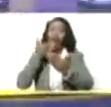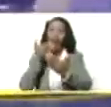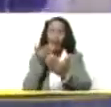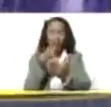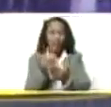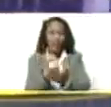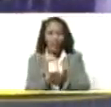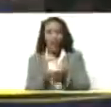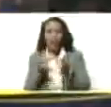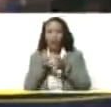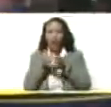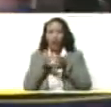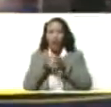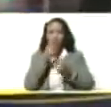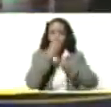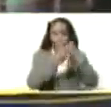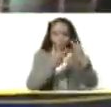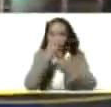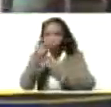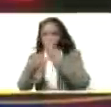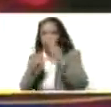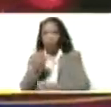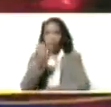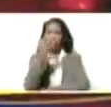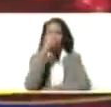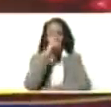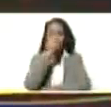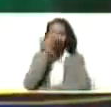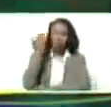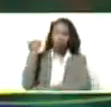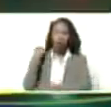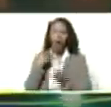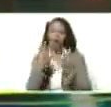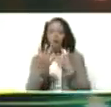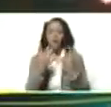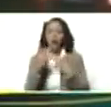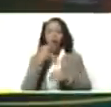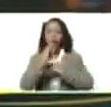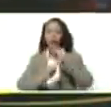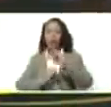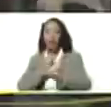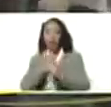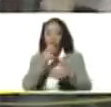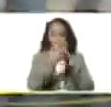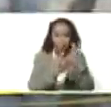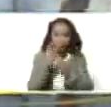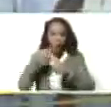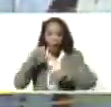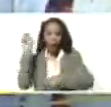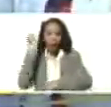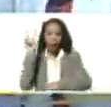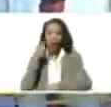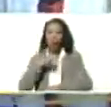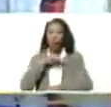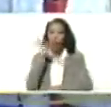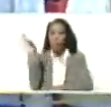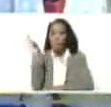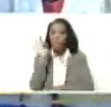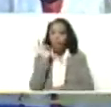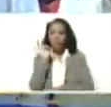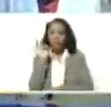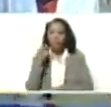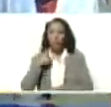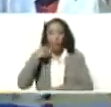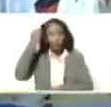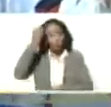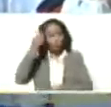agradecimiento del sector turismo. Desde hace 3 años nos hacía una Feria Internacional de Turismo de Venezuela y hemos escogido, creo yo,